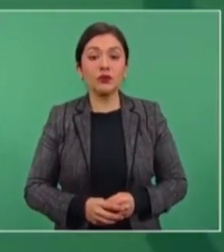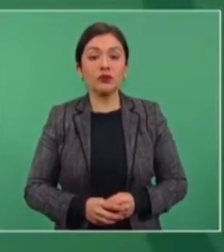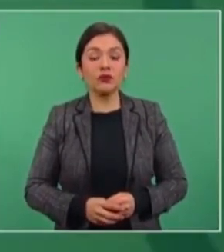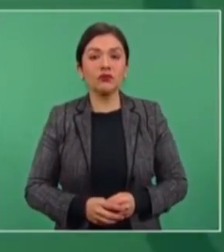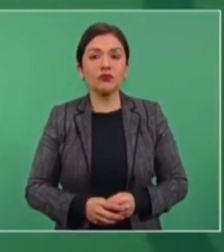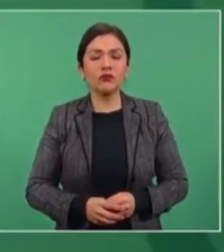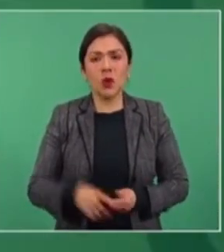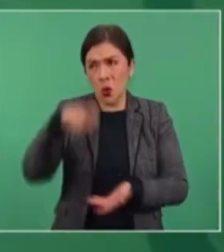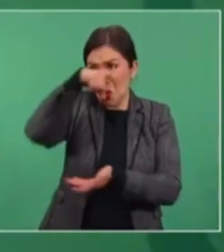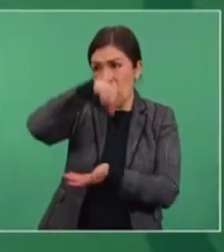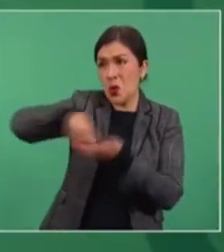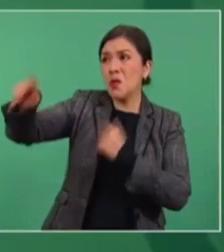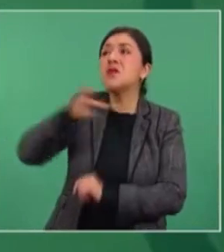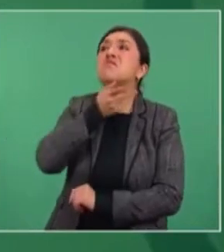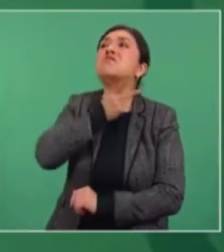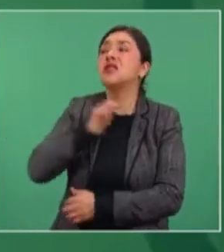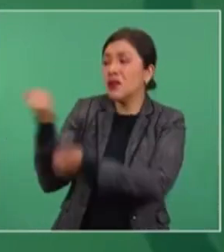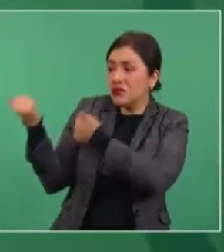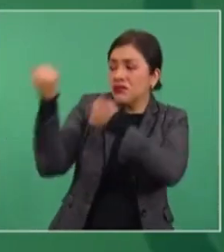comprábamos